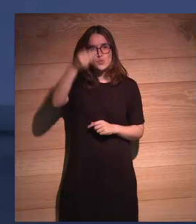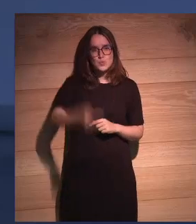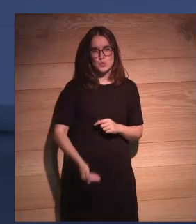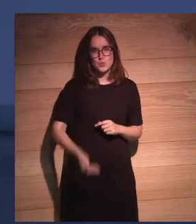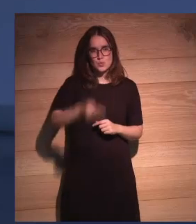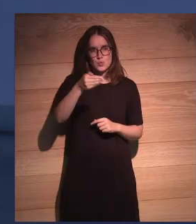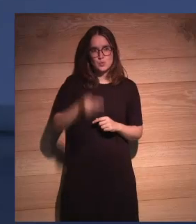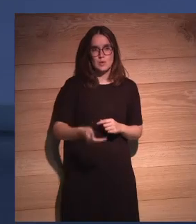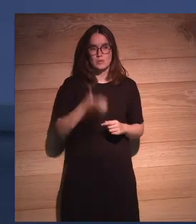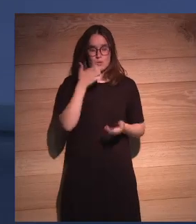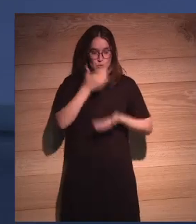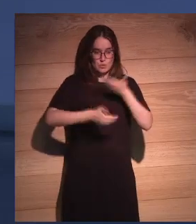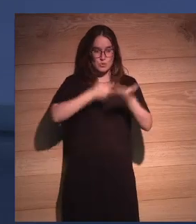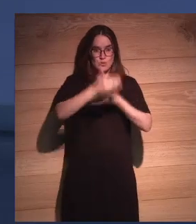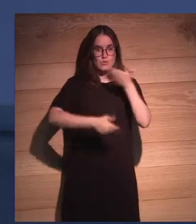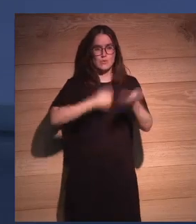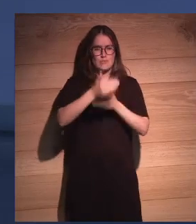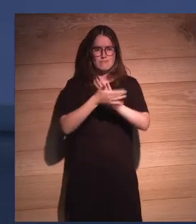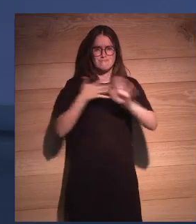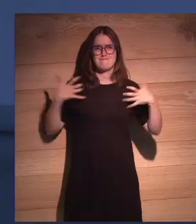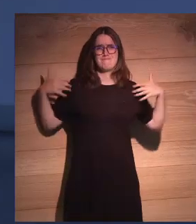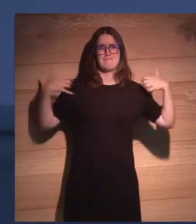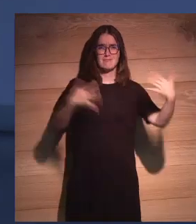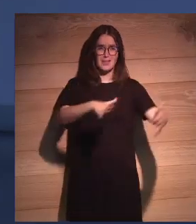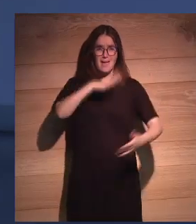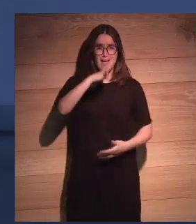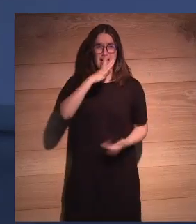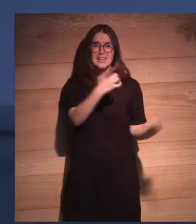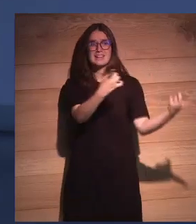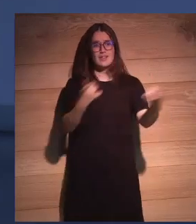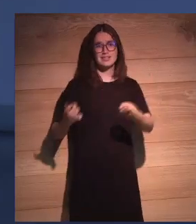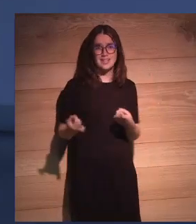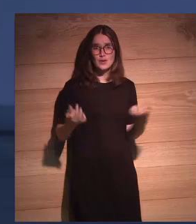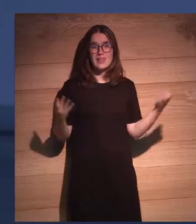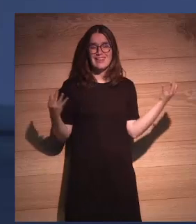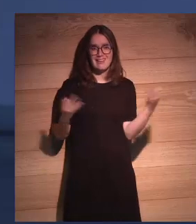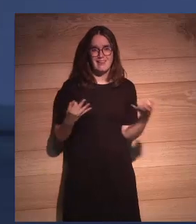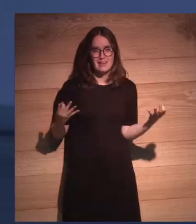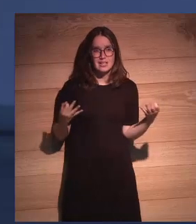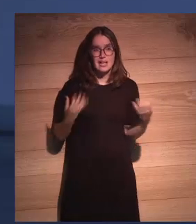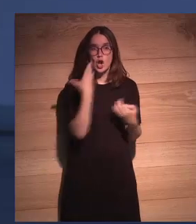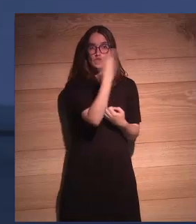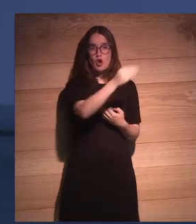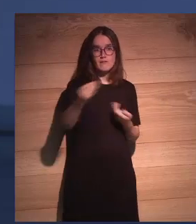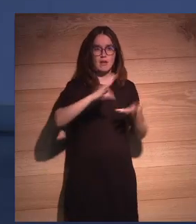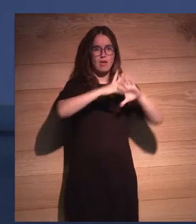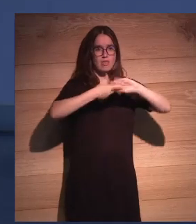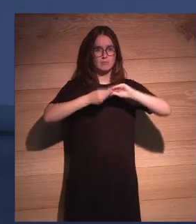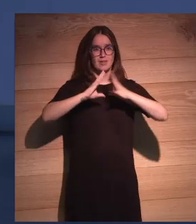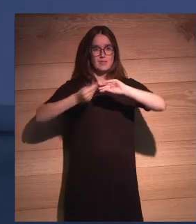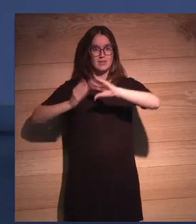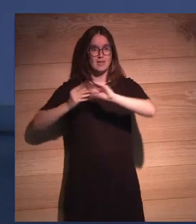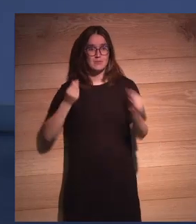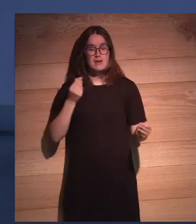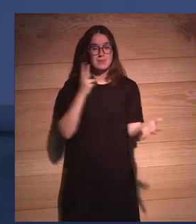importante cuando estamos avanzando a unas velocidades increíbles y es necesario que los jóvenes se adapten a los